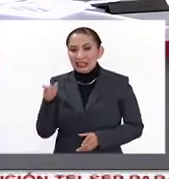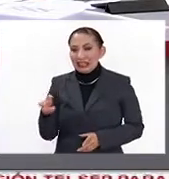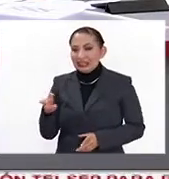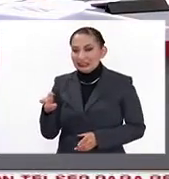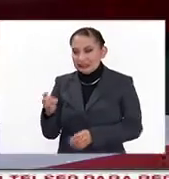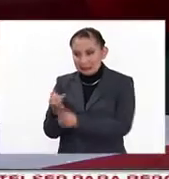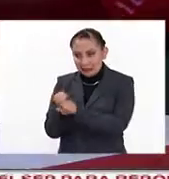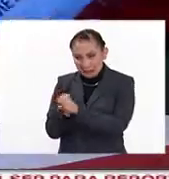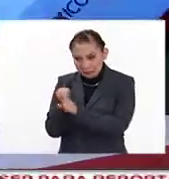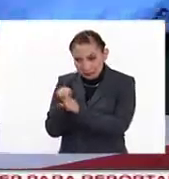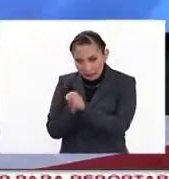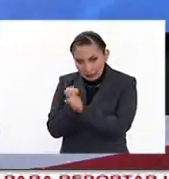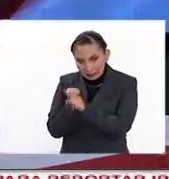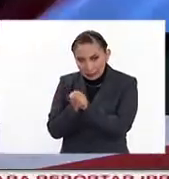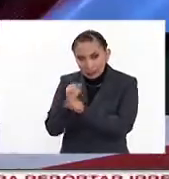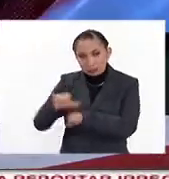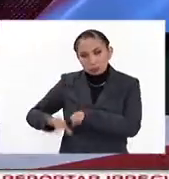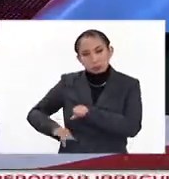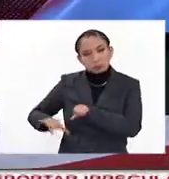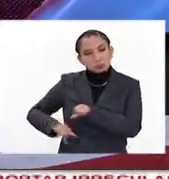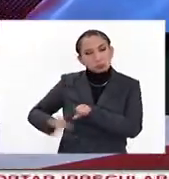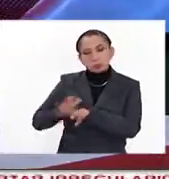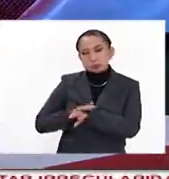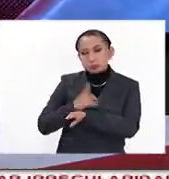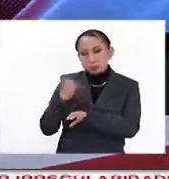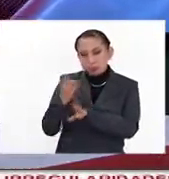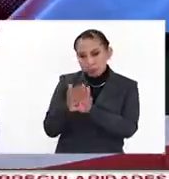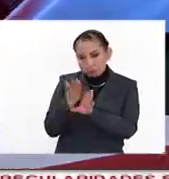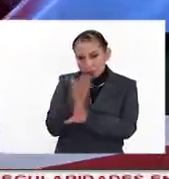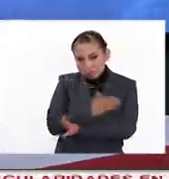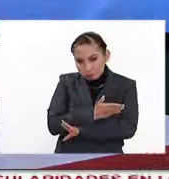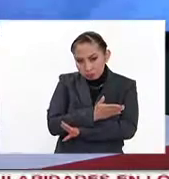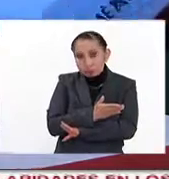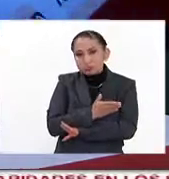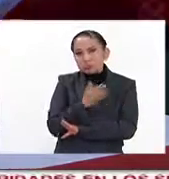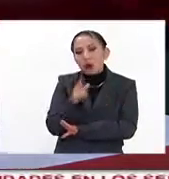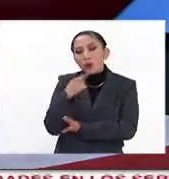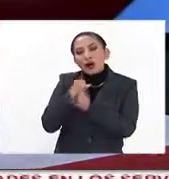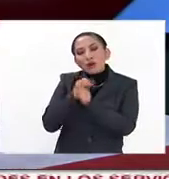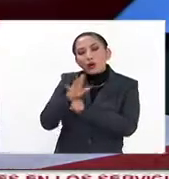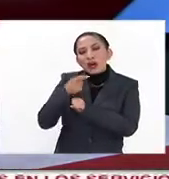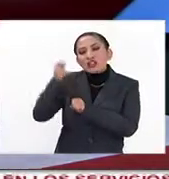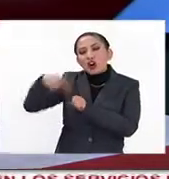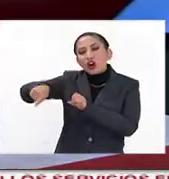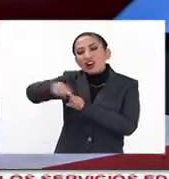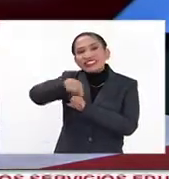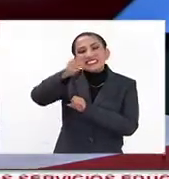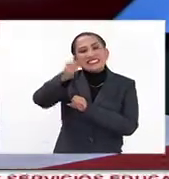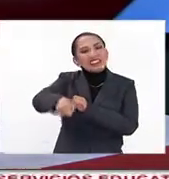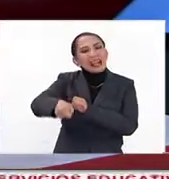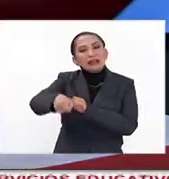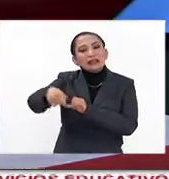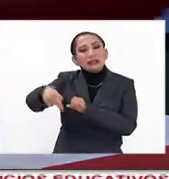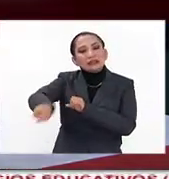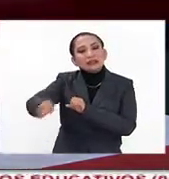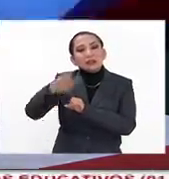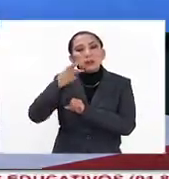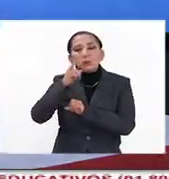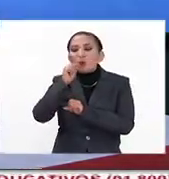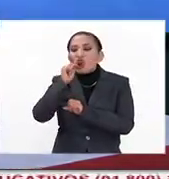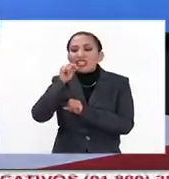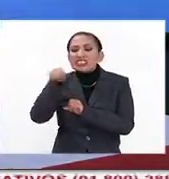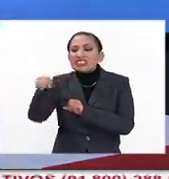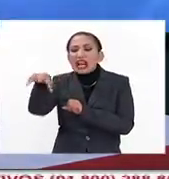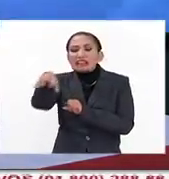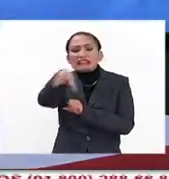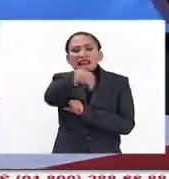que se me hace interesante porque previo a él había mucha información interna sobre las policías,